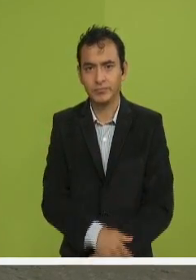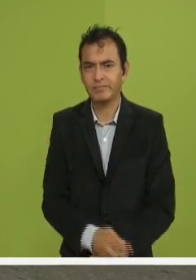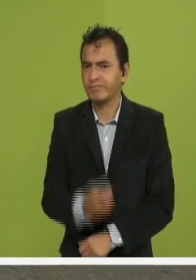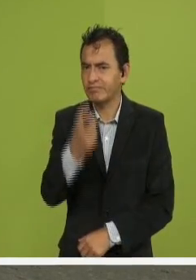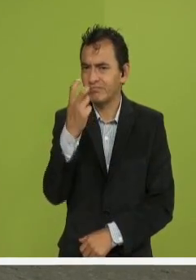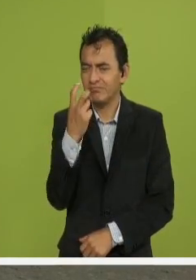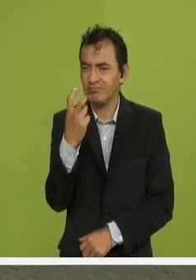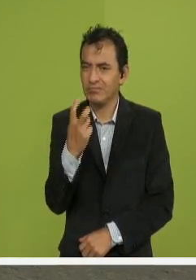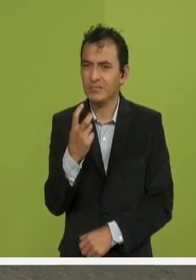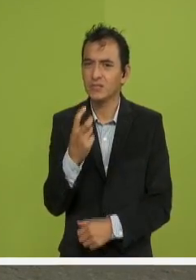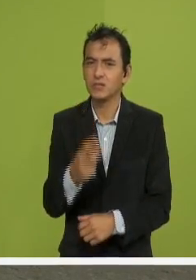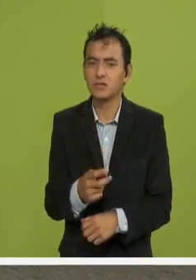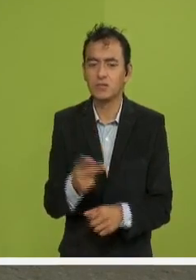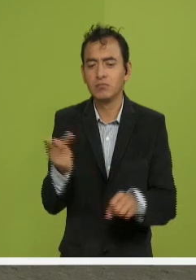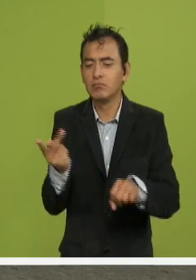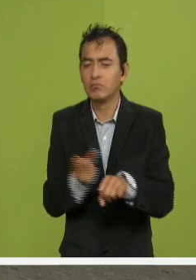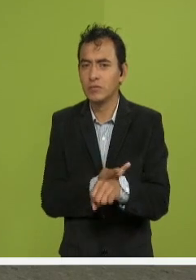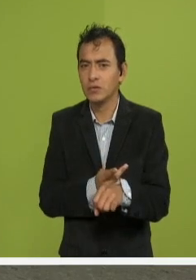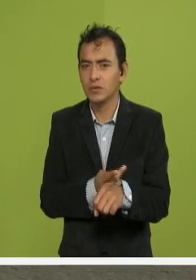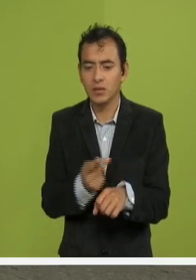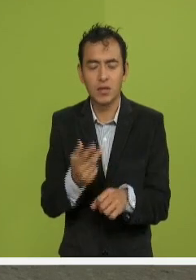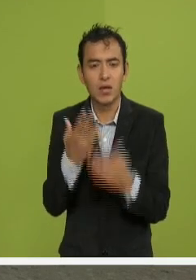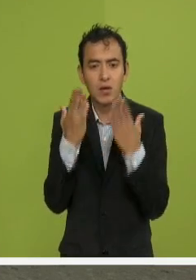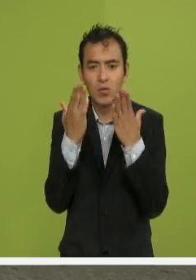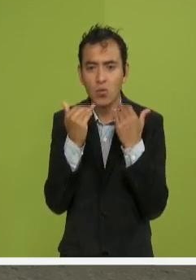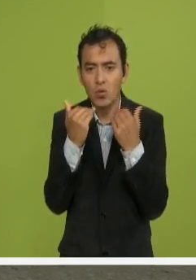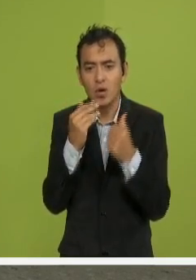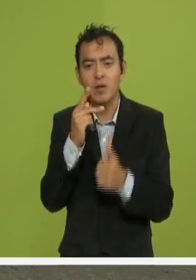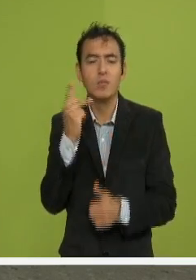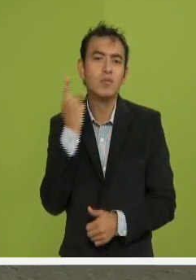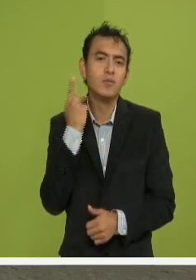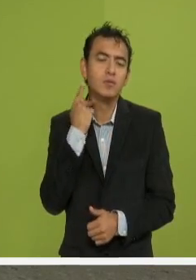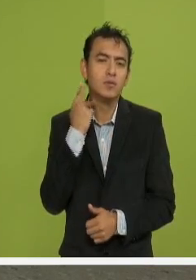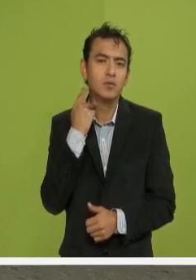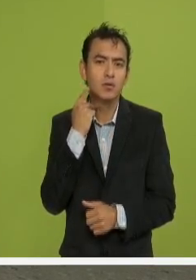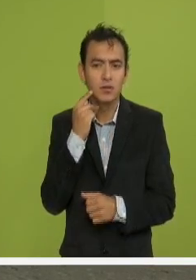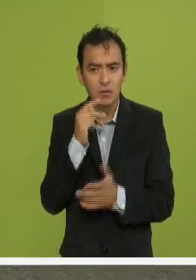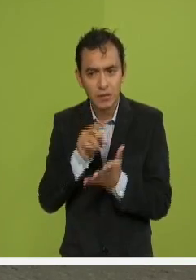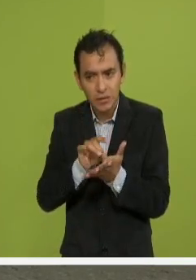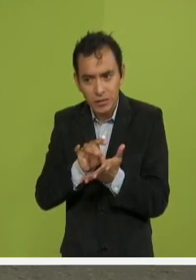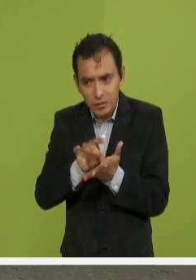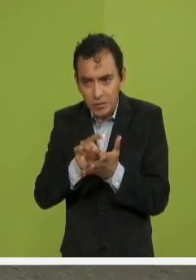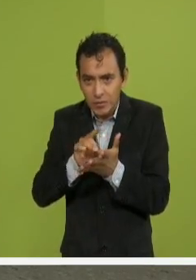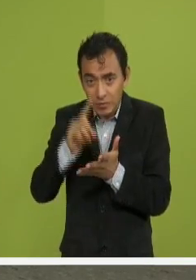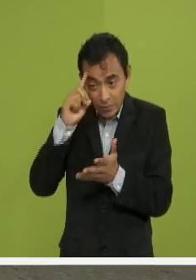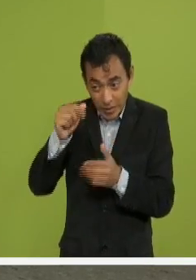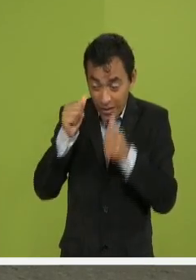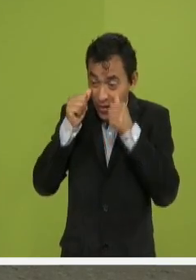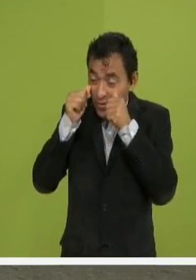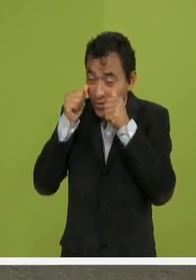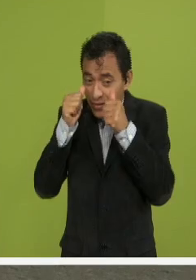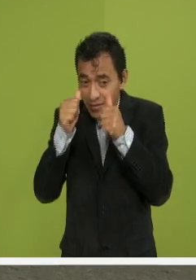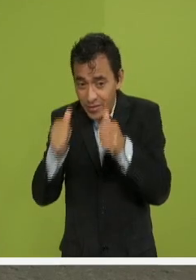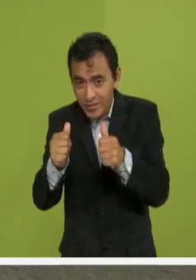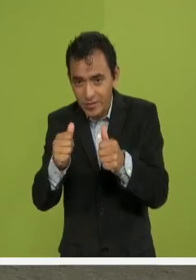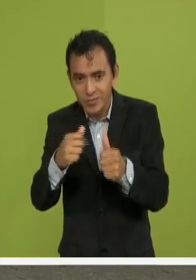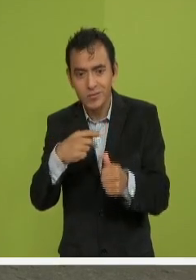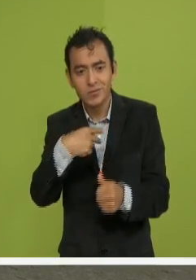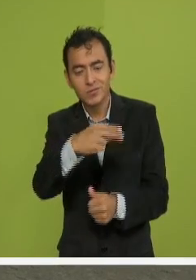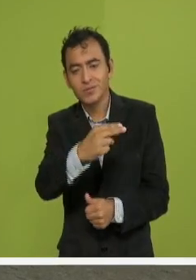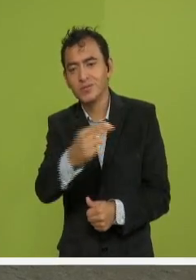que no ha existido hasta el momento una política pública específica para poder atender esta necesidad y